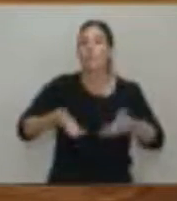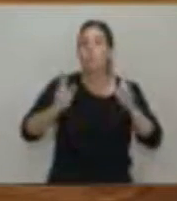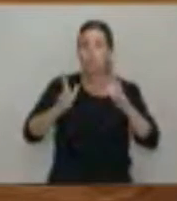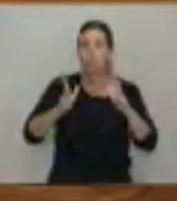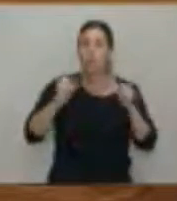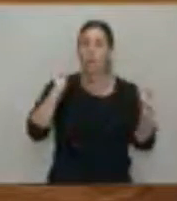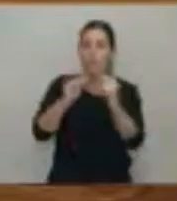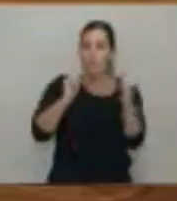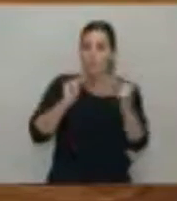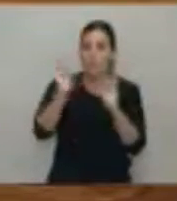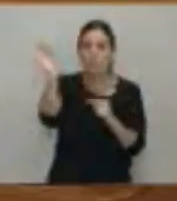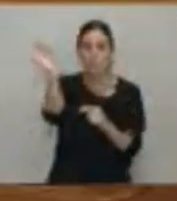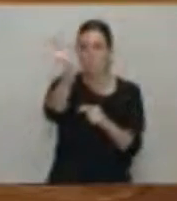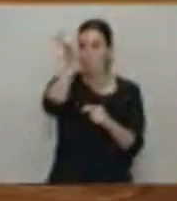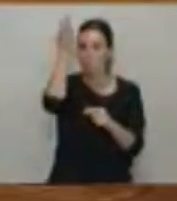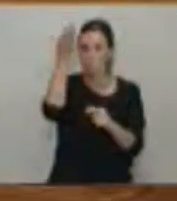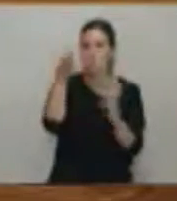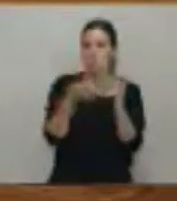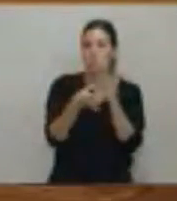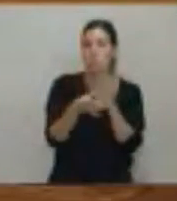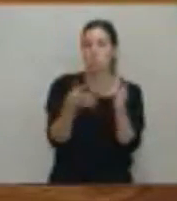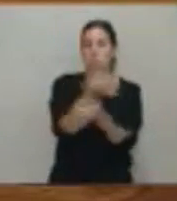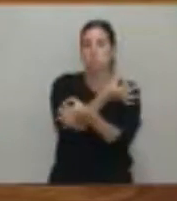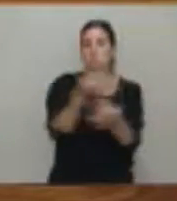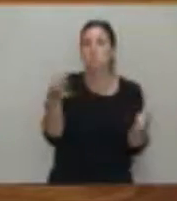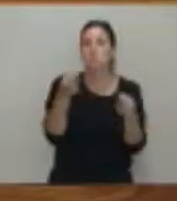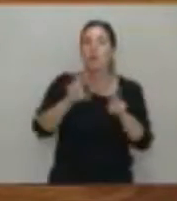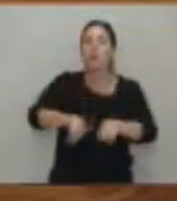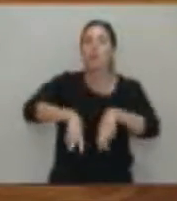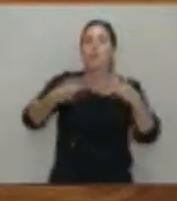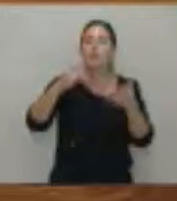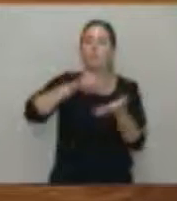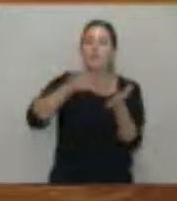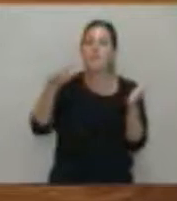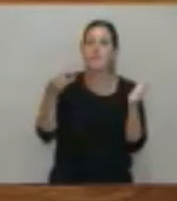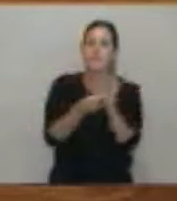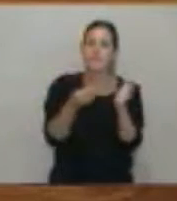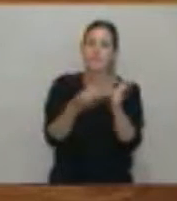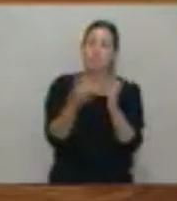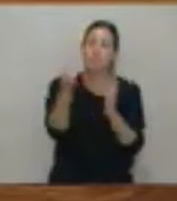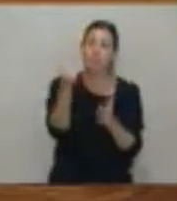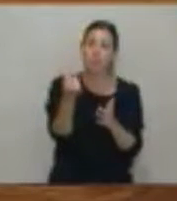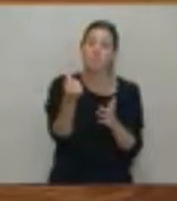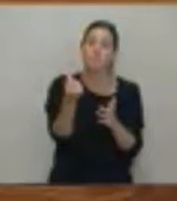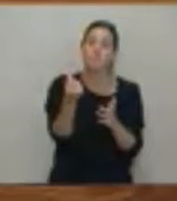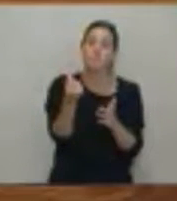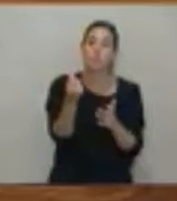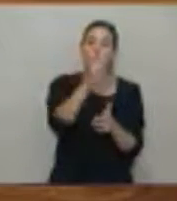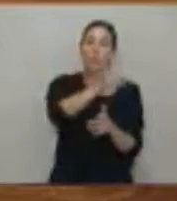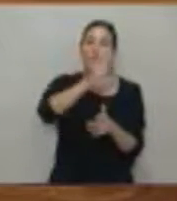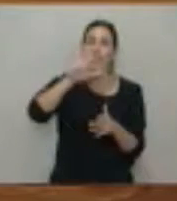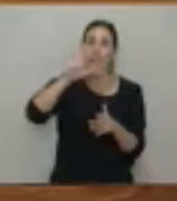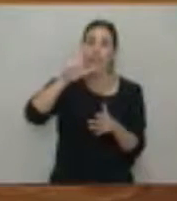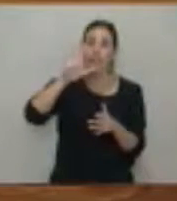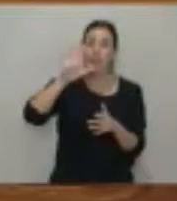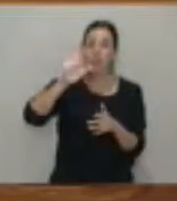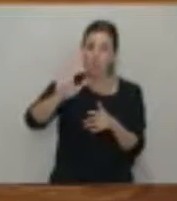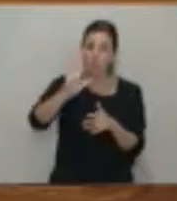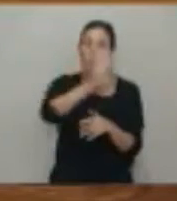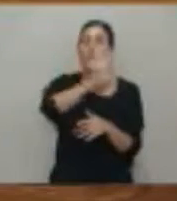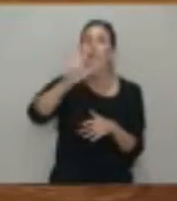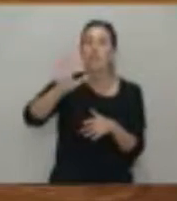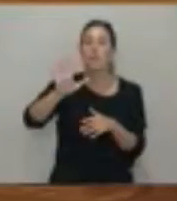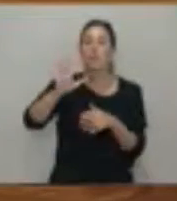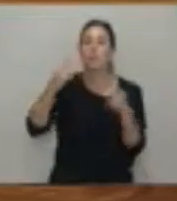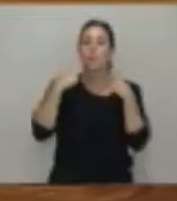las iniciativas. La reforma, señorías, del sistema retributivo de los 45 diputados nos